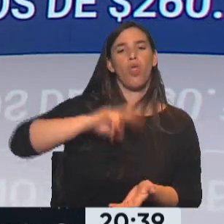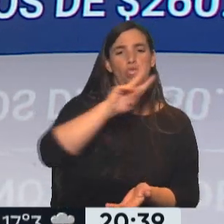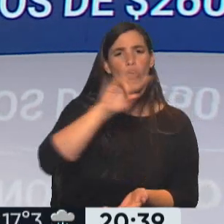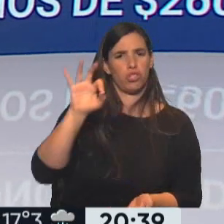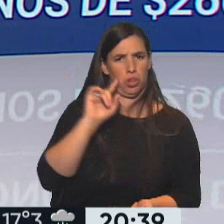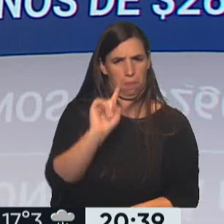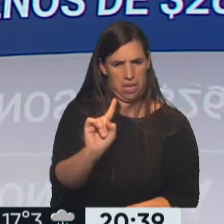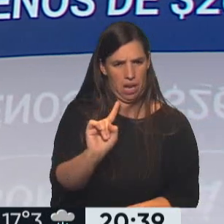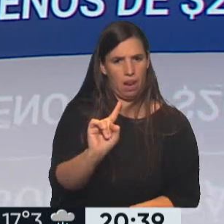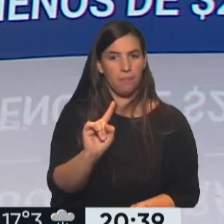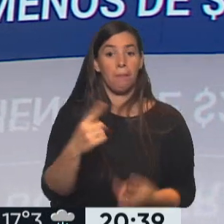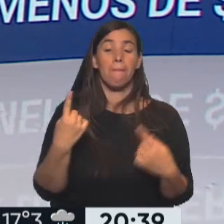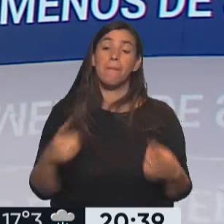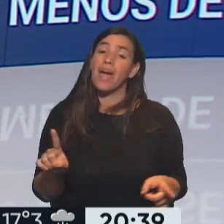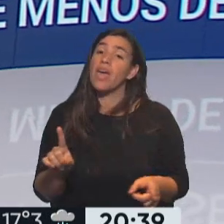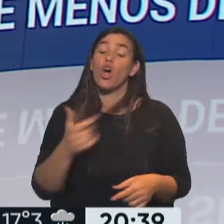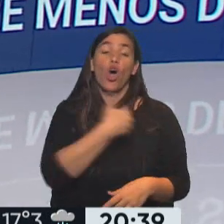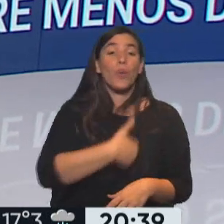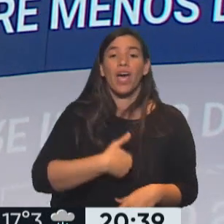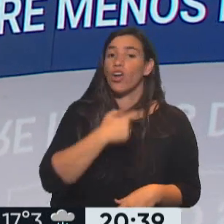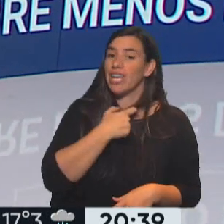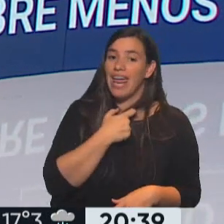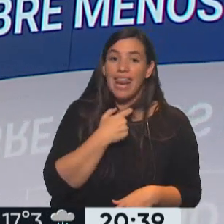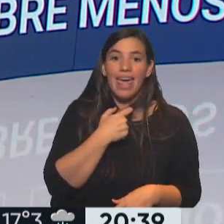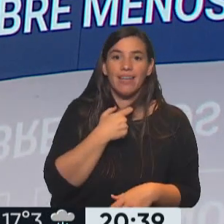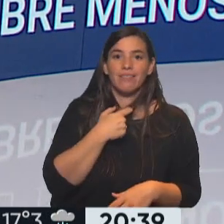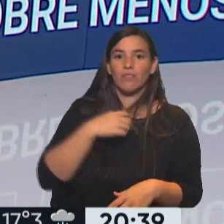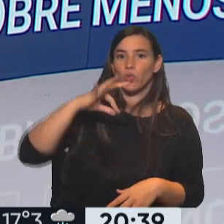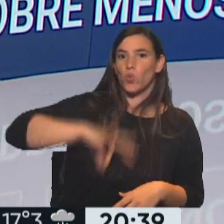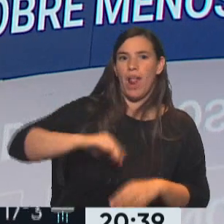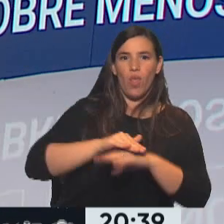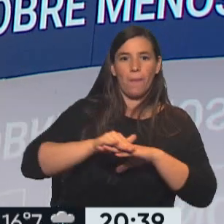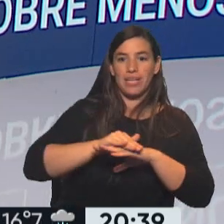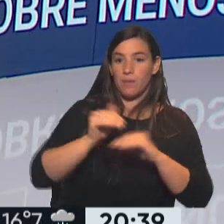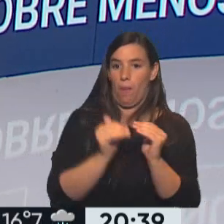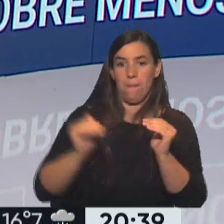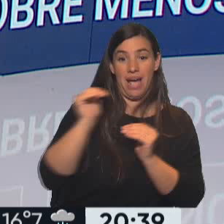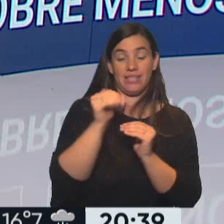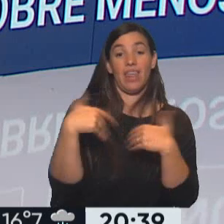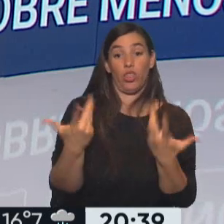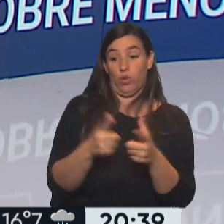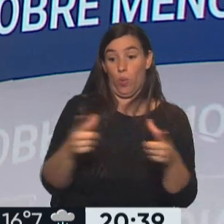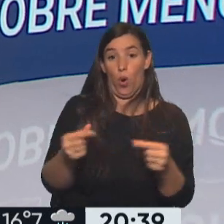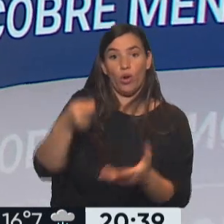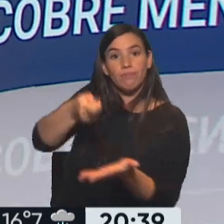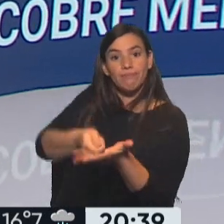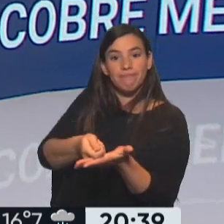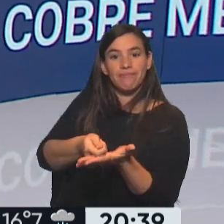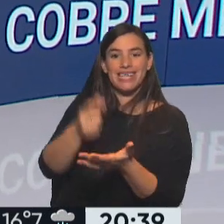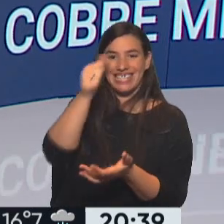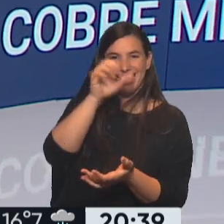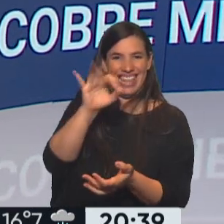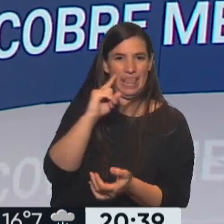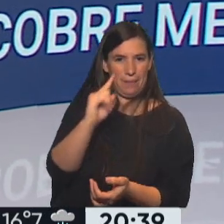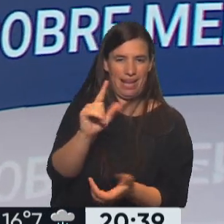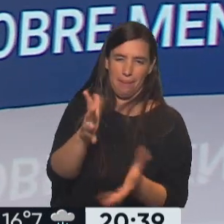quiere el gobierno que cobren todos los jubilados como mínimo. Claro. Entonces ahí el bono va a ser de cerca de 60.000 pesos. Para un caso